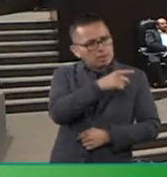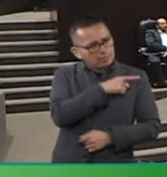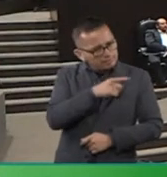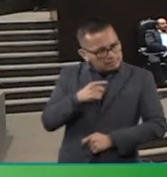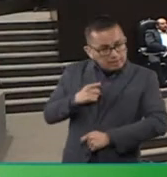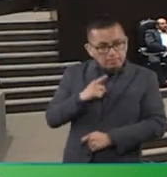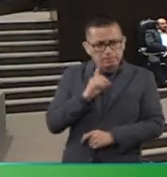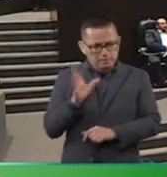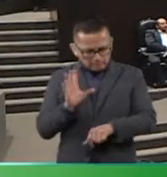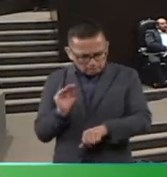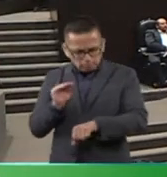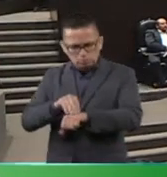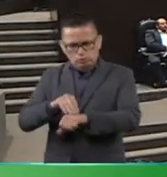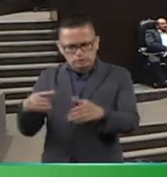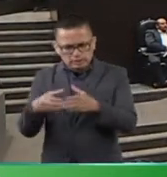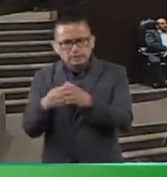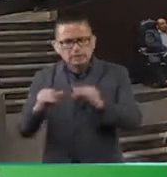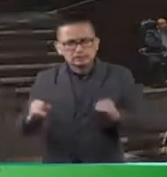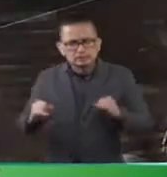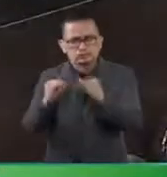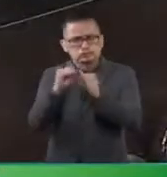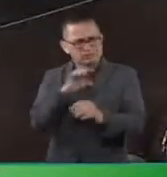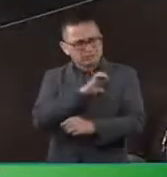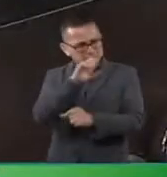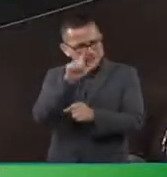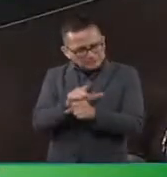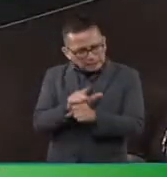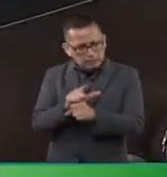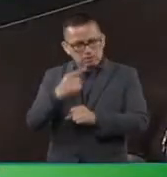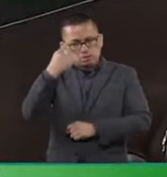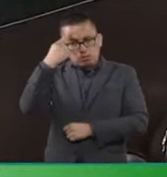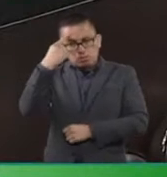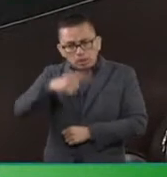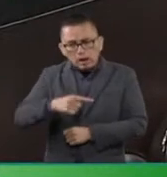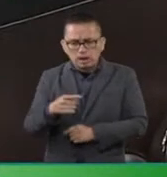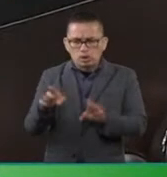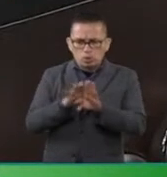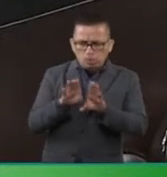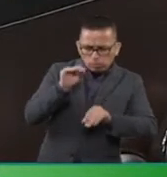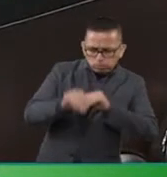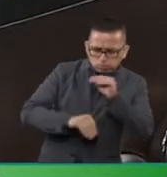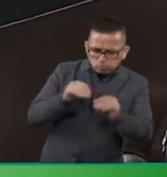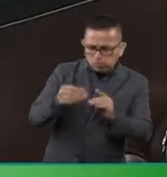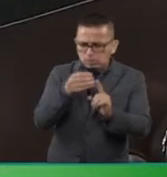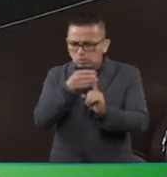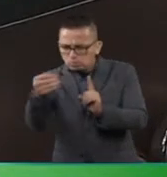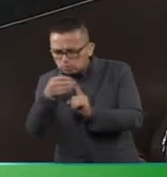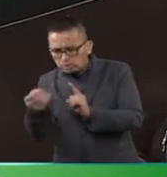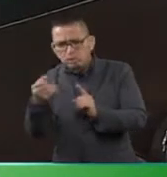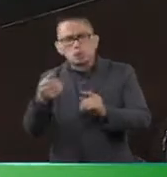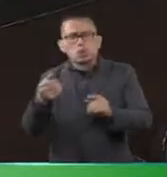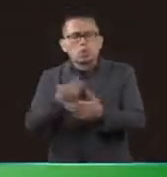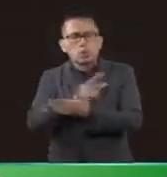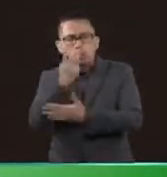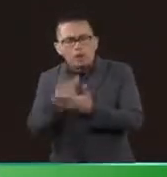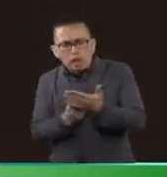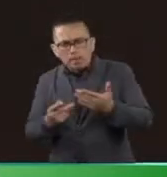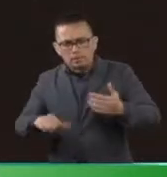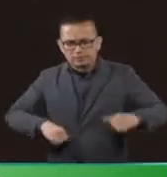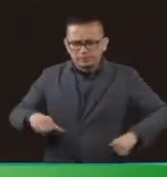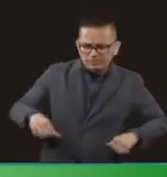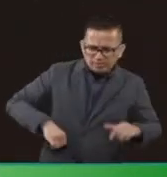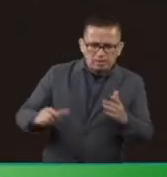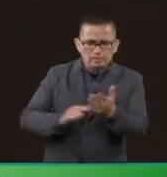público especializado en el diseño coordinación y seguimiento a las políticas públicas que se llevan a